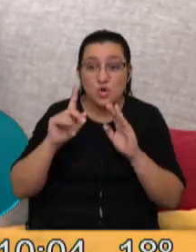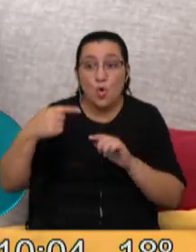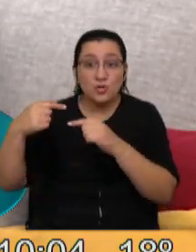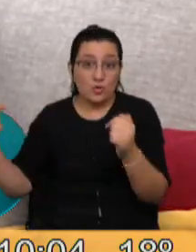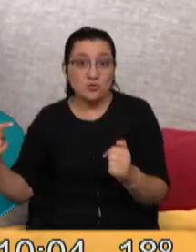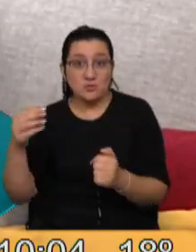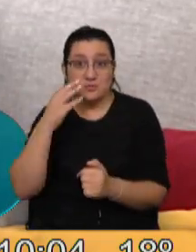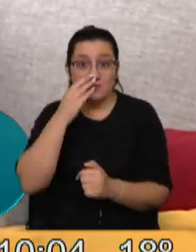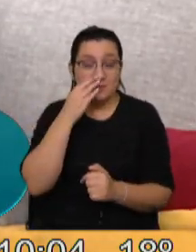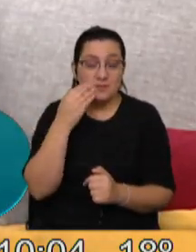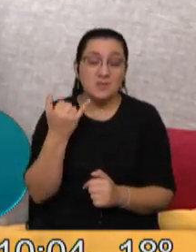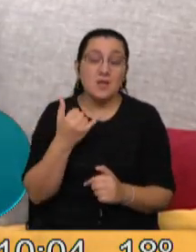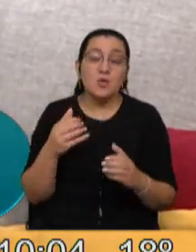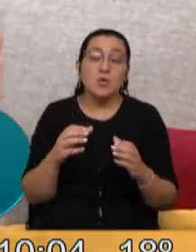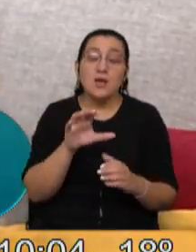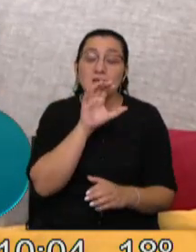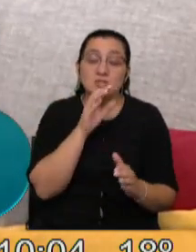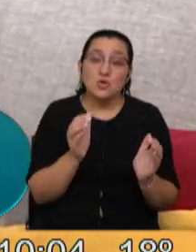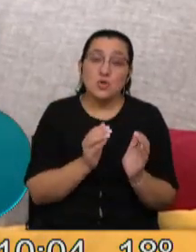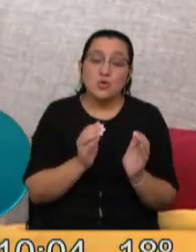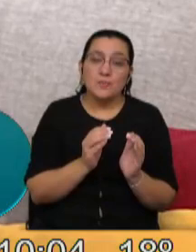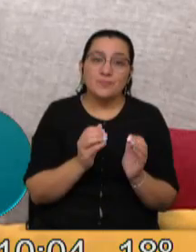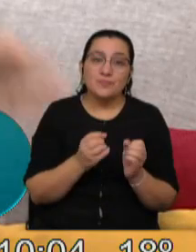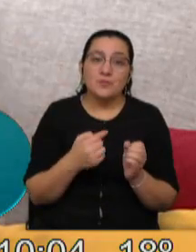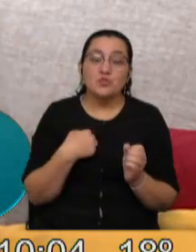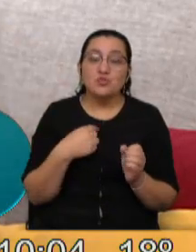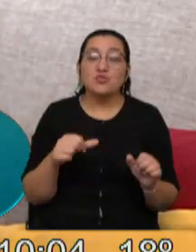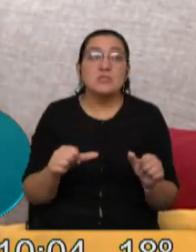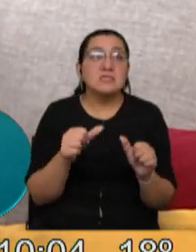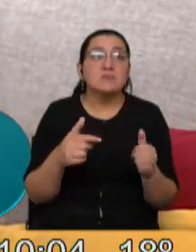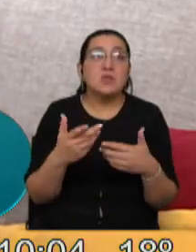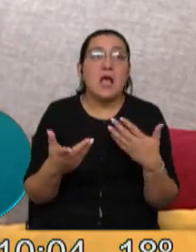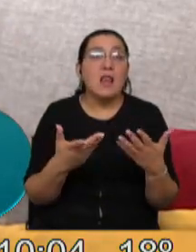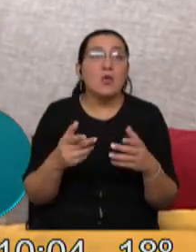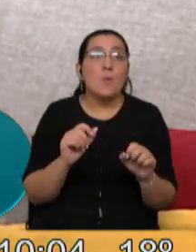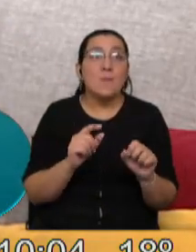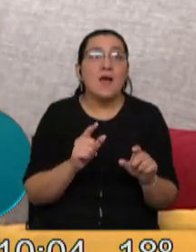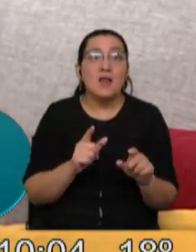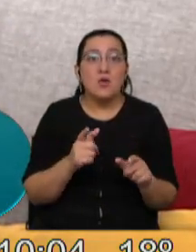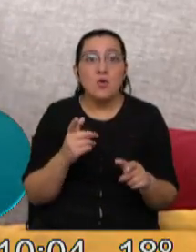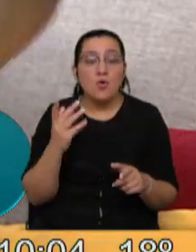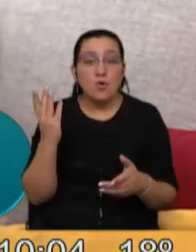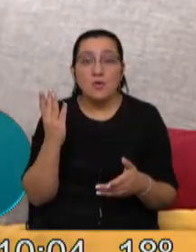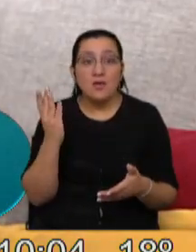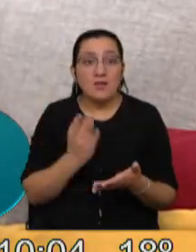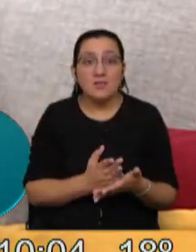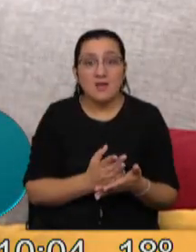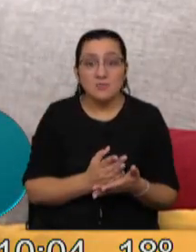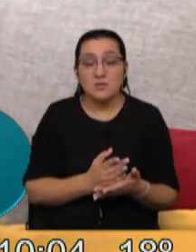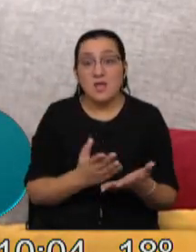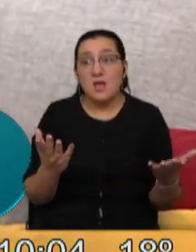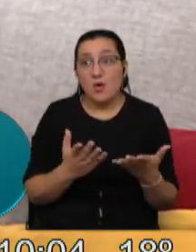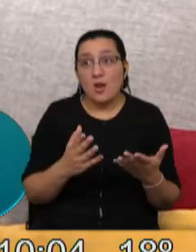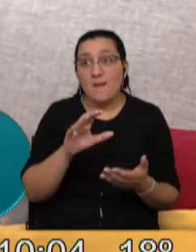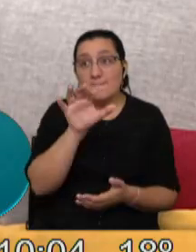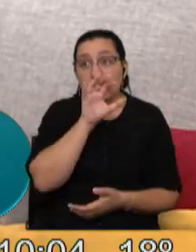en esto de que tenemos un cachorro que puede pasar de que producto de que hicimos alguna cosa mal o lo cascamos o le dijimos que no cuando estaba orinando, que ahora el perro no me